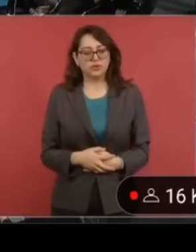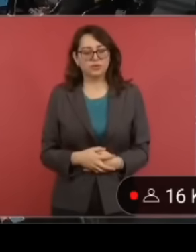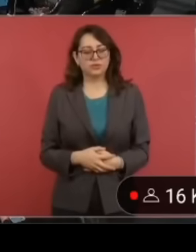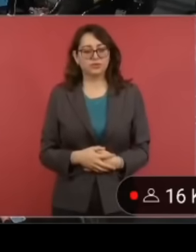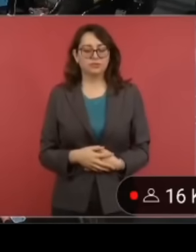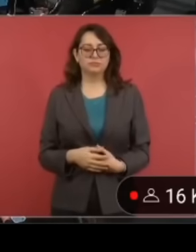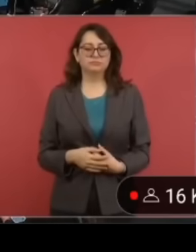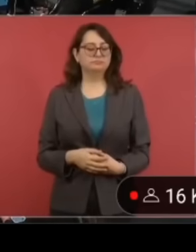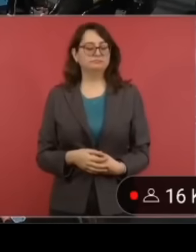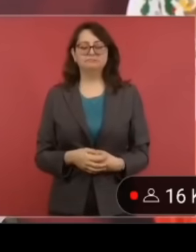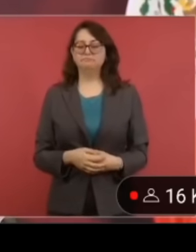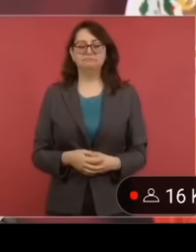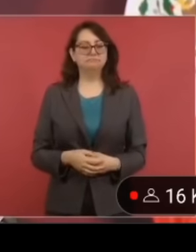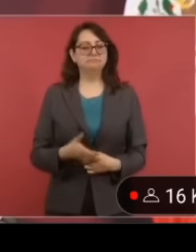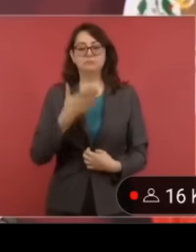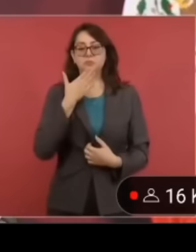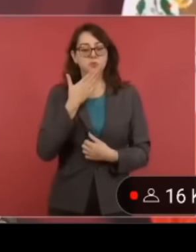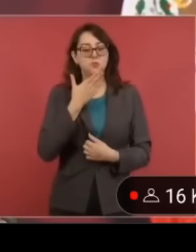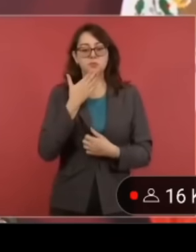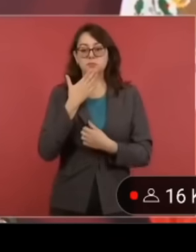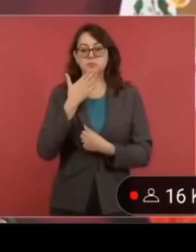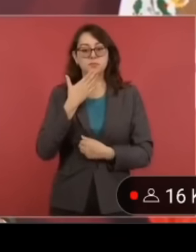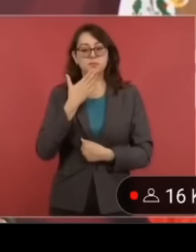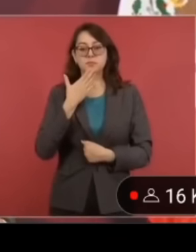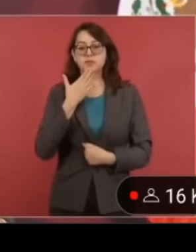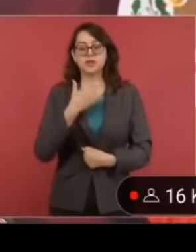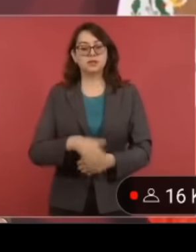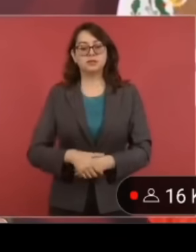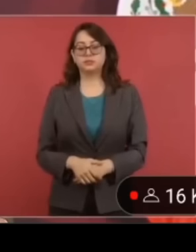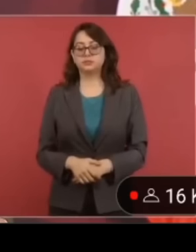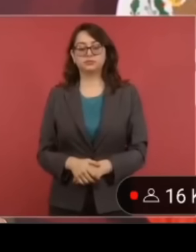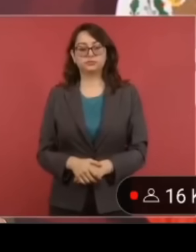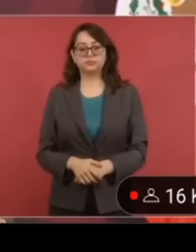Muy bien, lo de Omar.